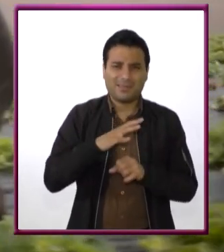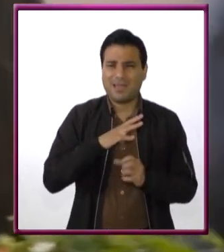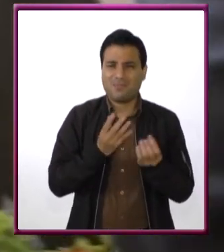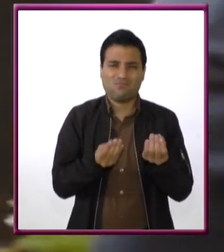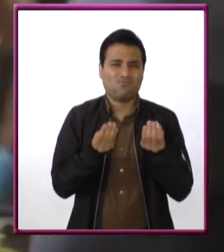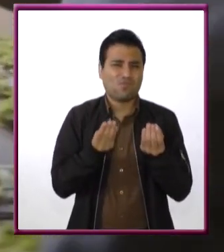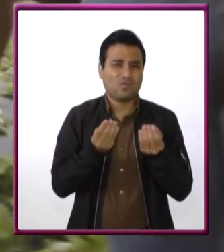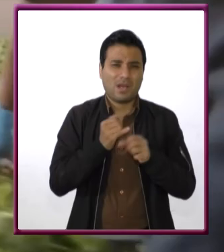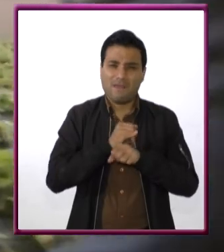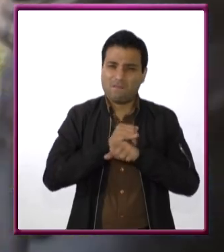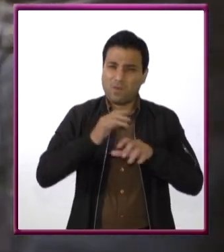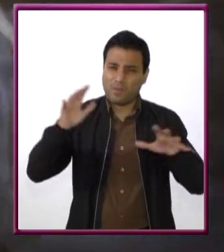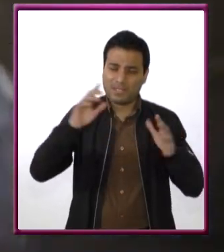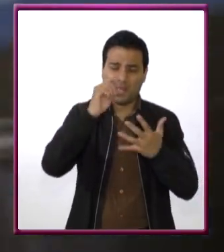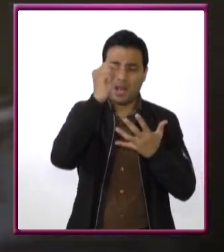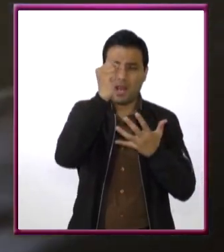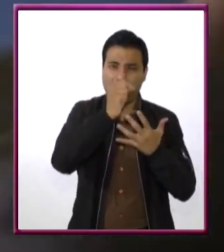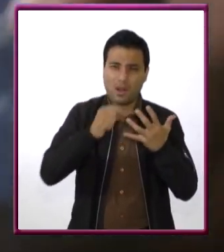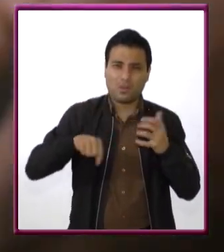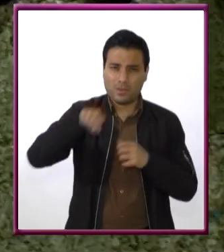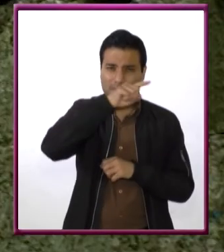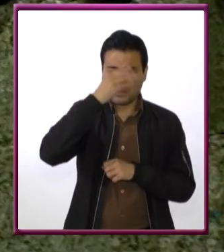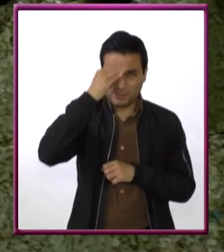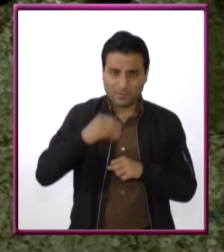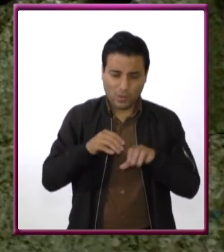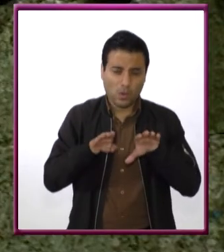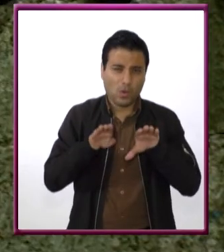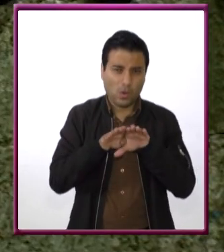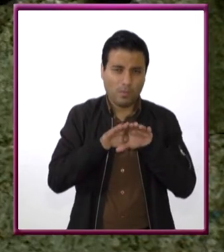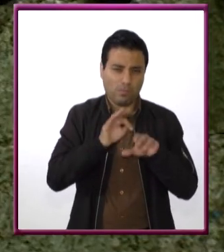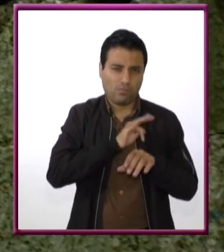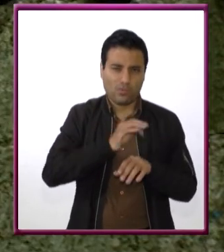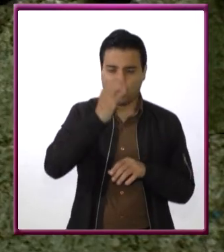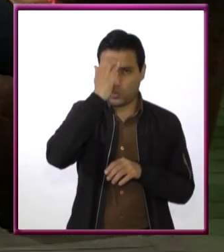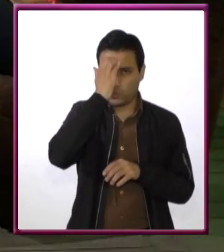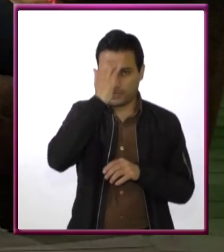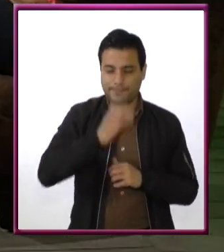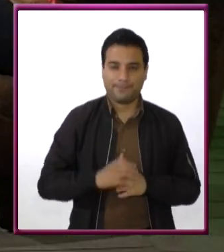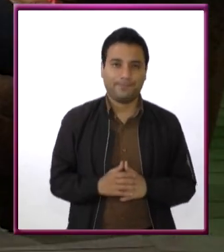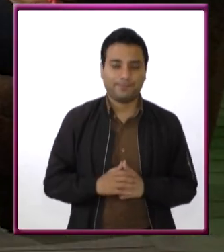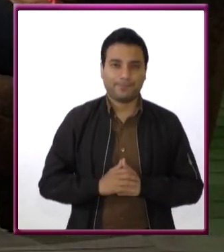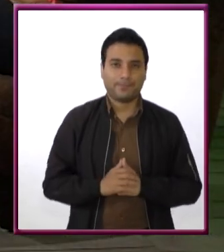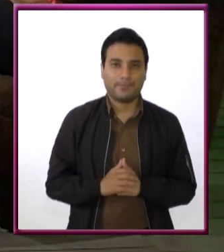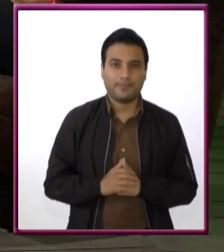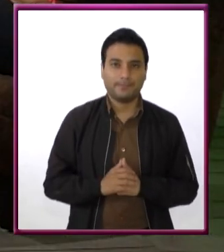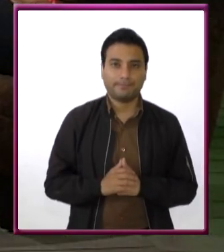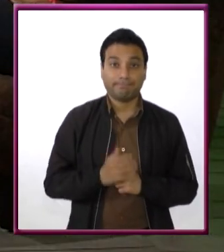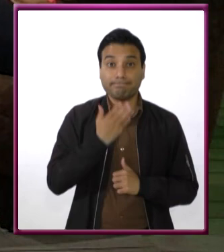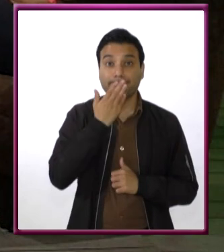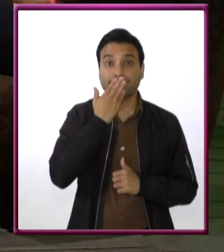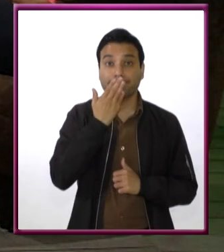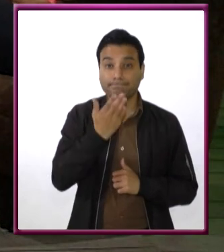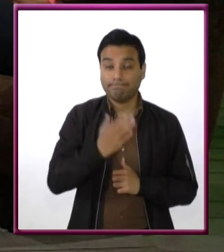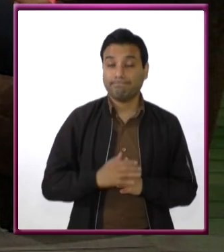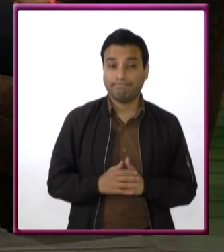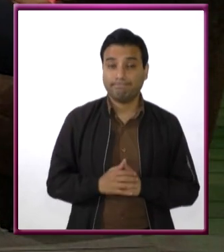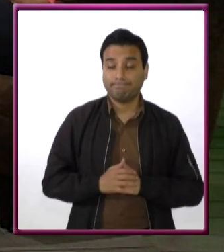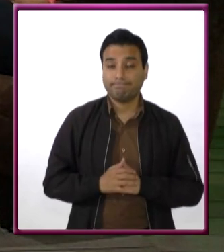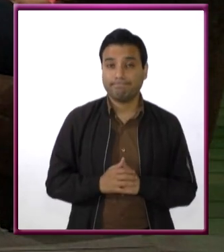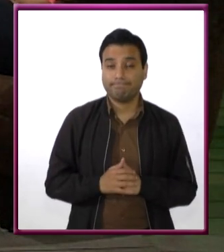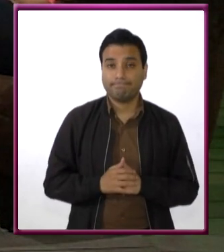información que nos pudiera permitir saber cómo cambiar nuestras prácticas de producción y consumo. Y en ese